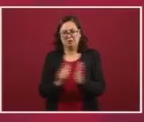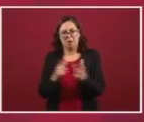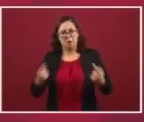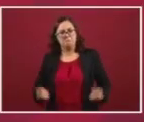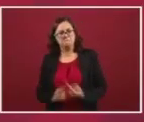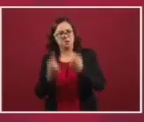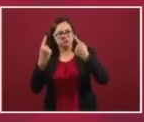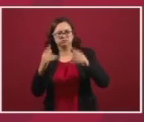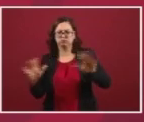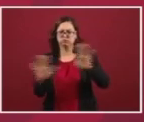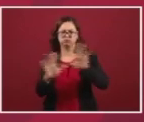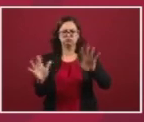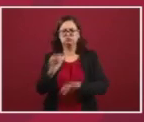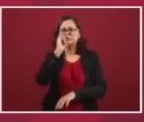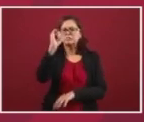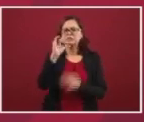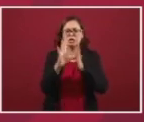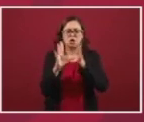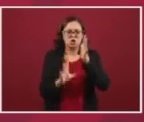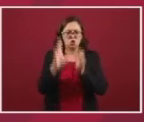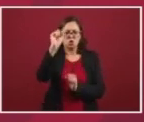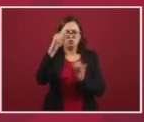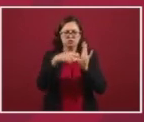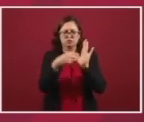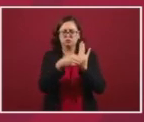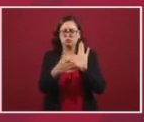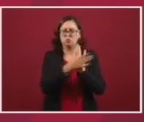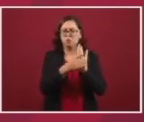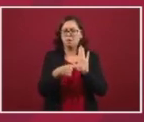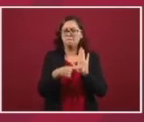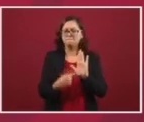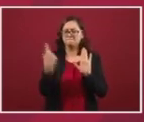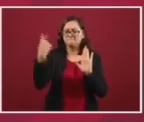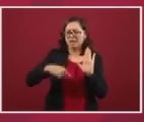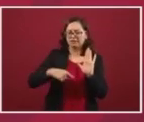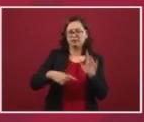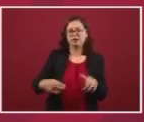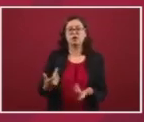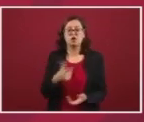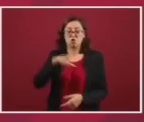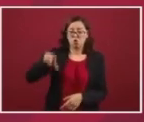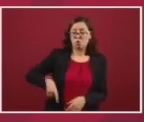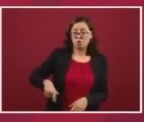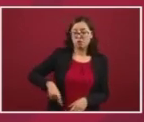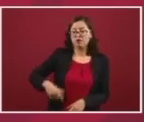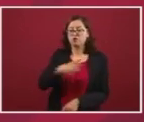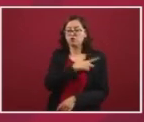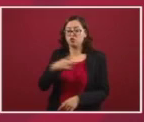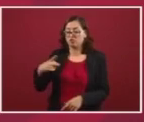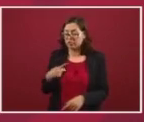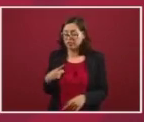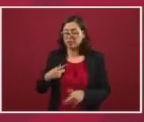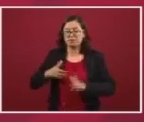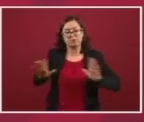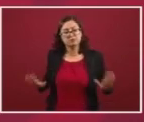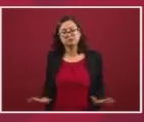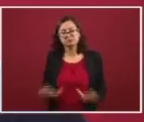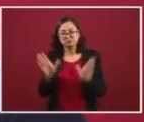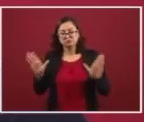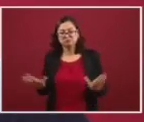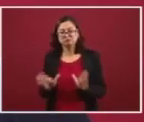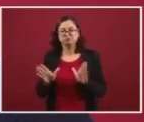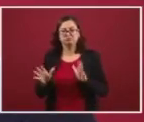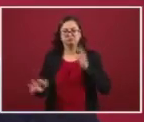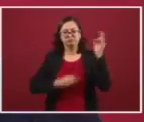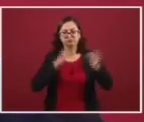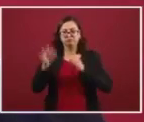La Constitución establece que el Estado debe de promover y encauzar